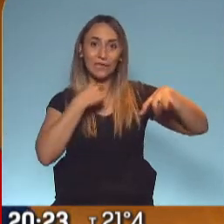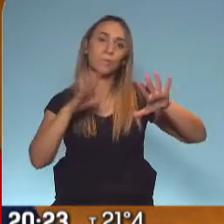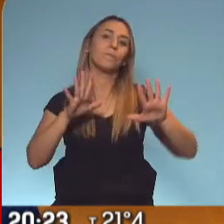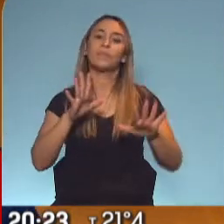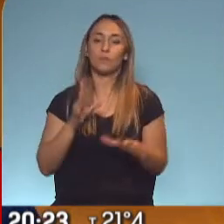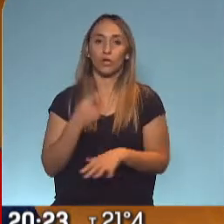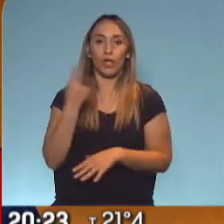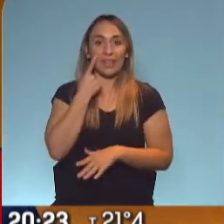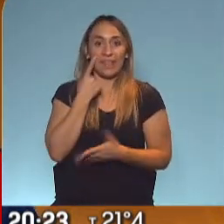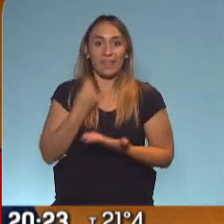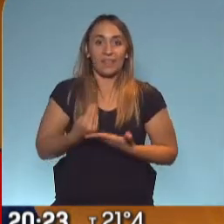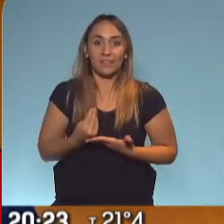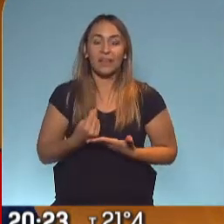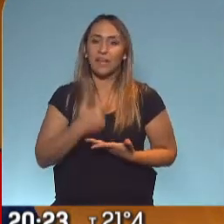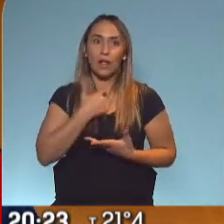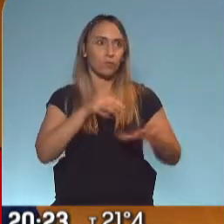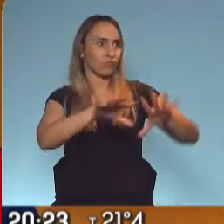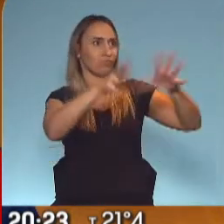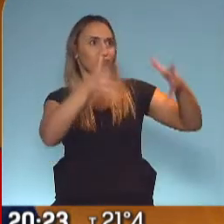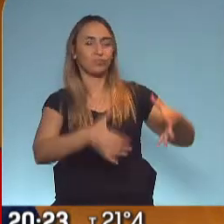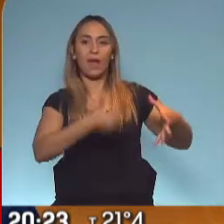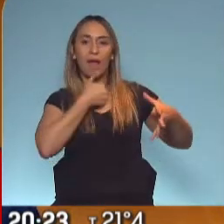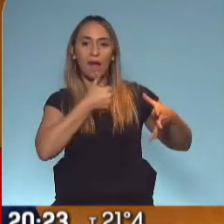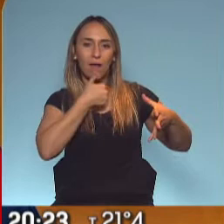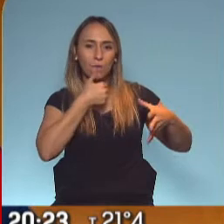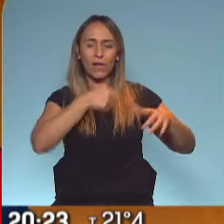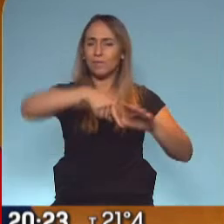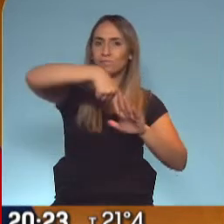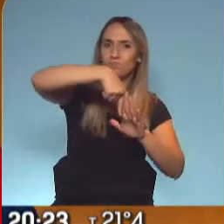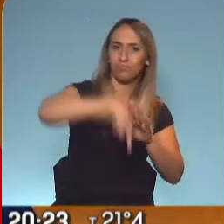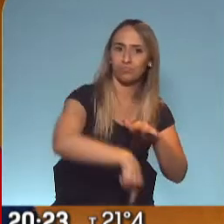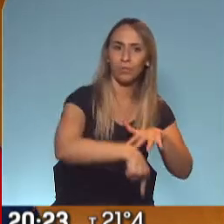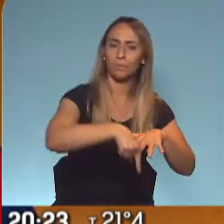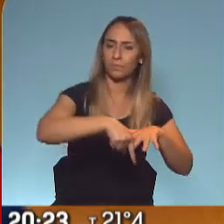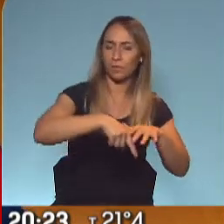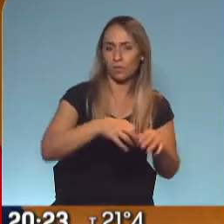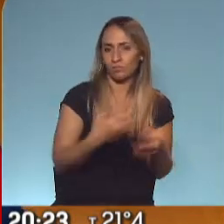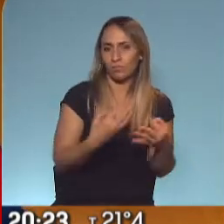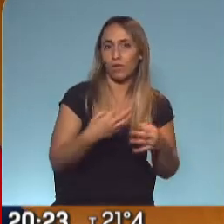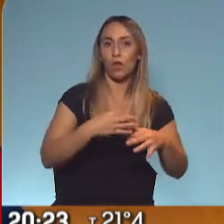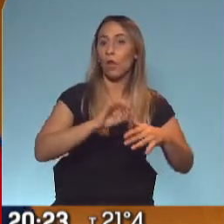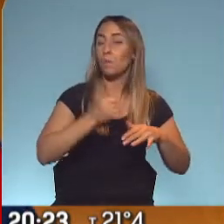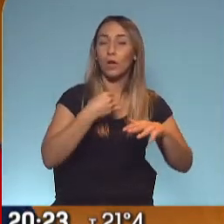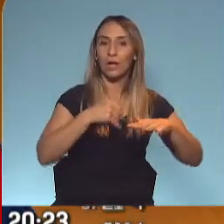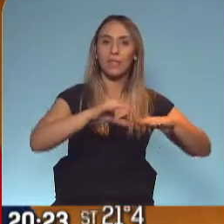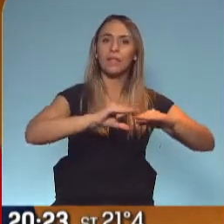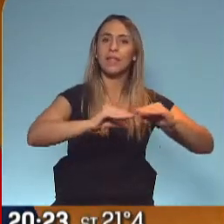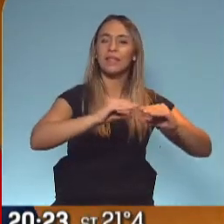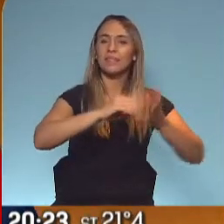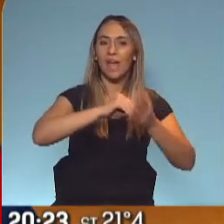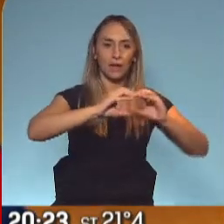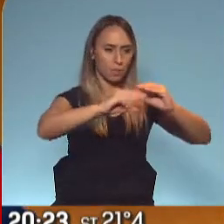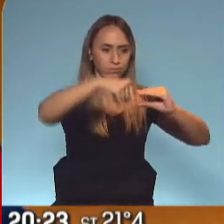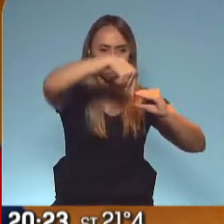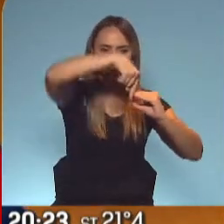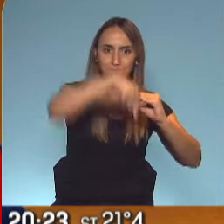tener una buena planta potabilizadora o una buena perforación, lo mejor es la captación superficial, redes, llegar al